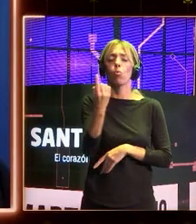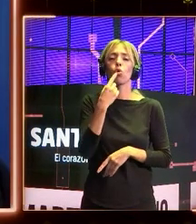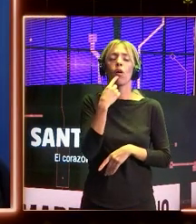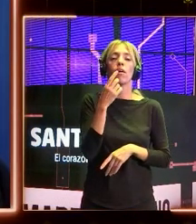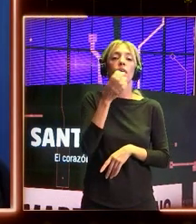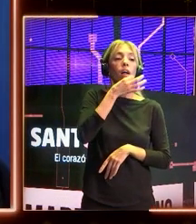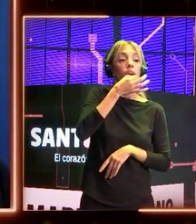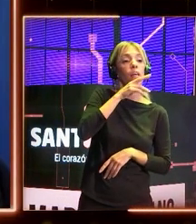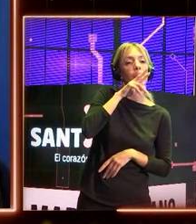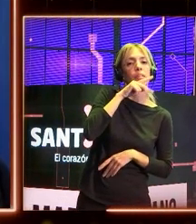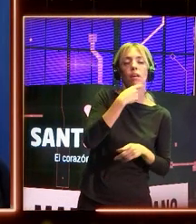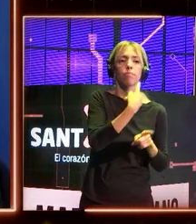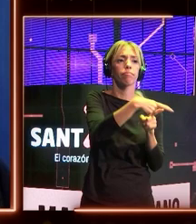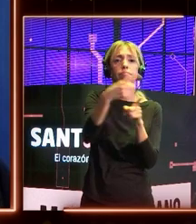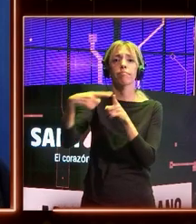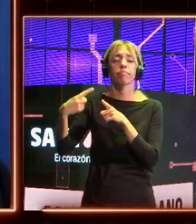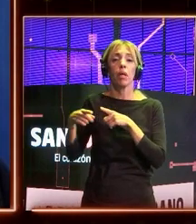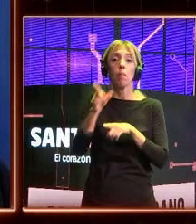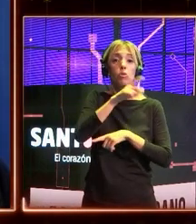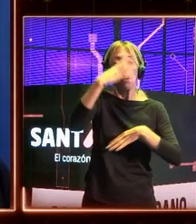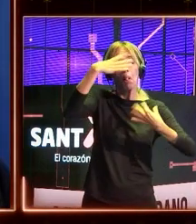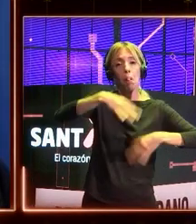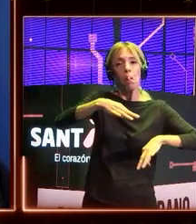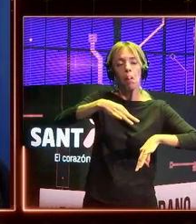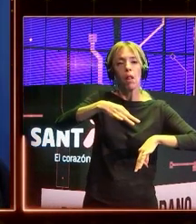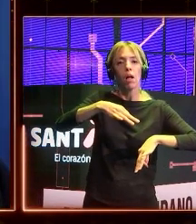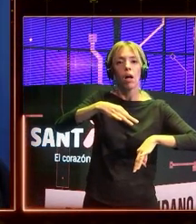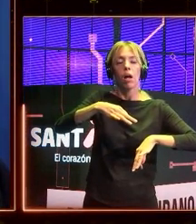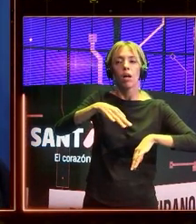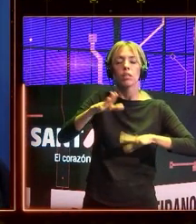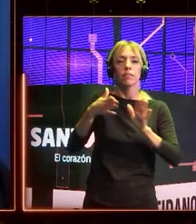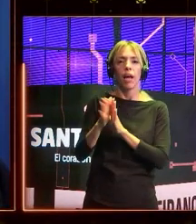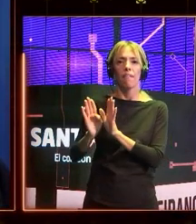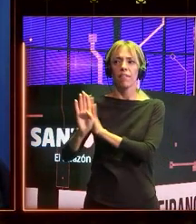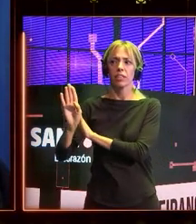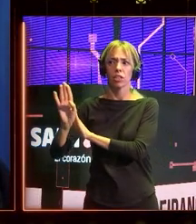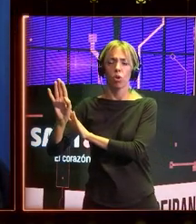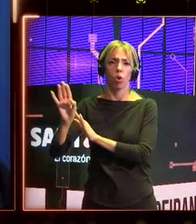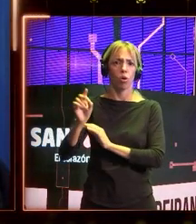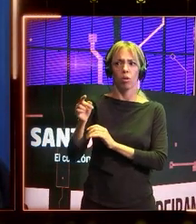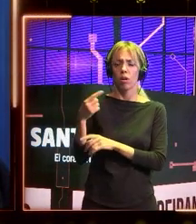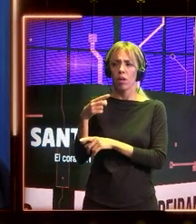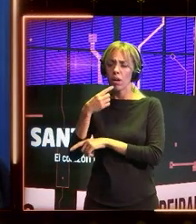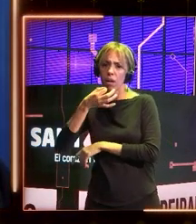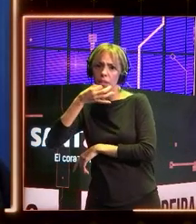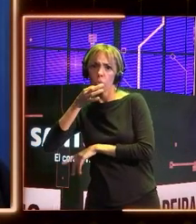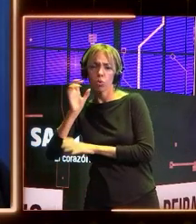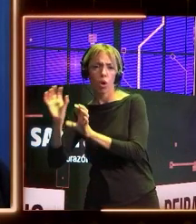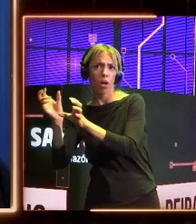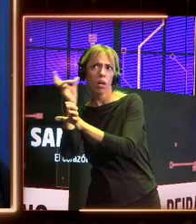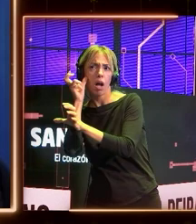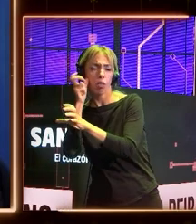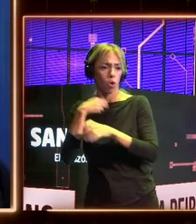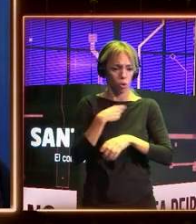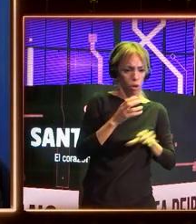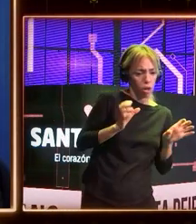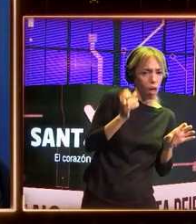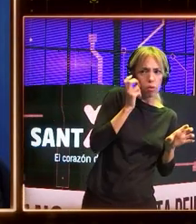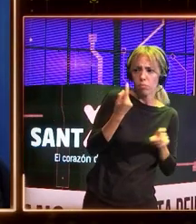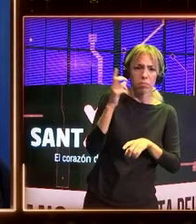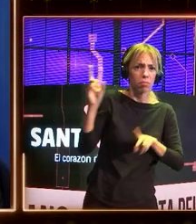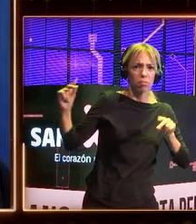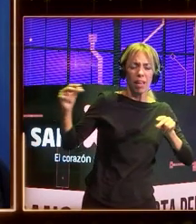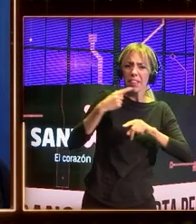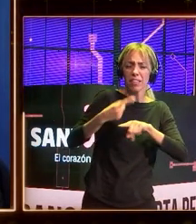discurso distinto, sin que nadie se dé cuenta de que los vecinos escuchan otra cosa. Es decir, seguimos leyendo las noticias y